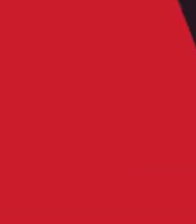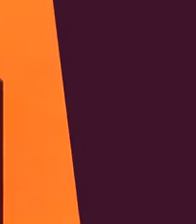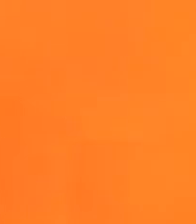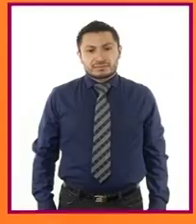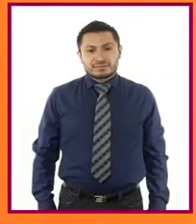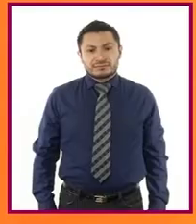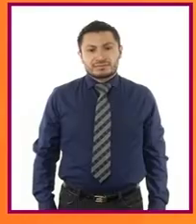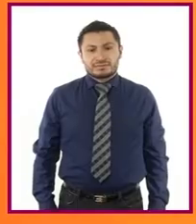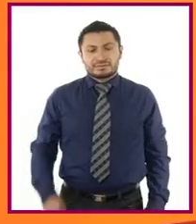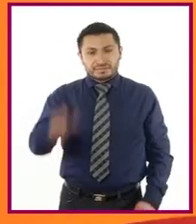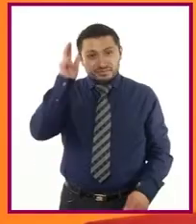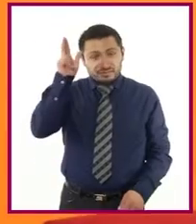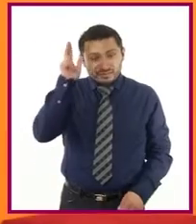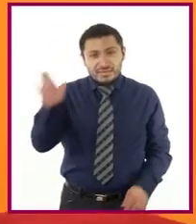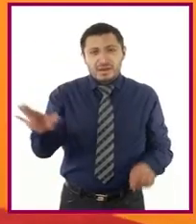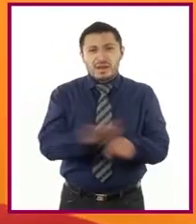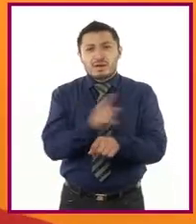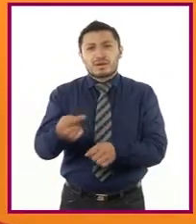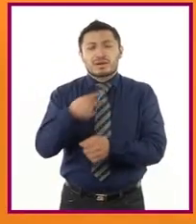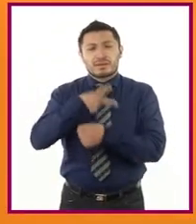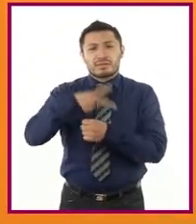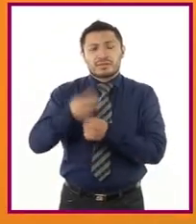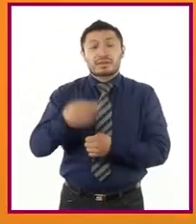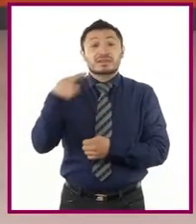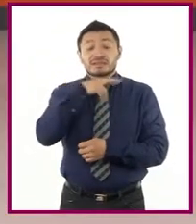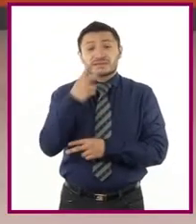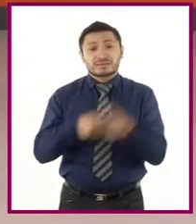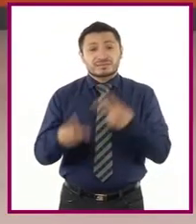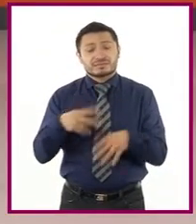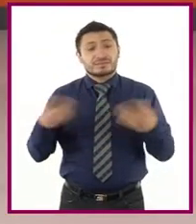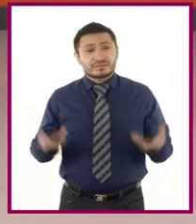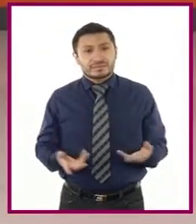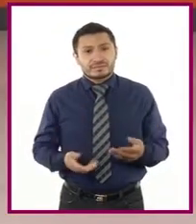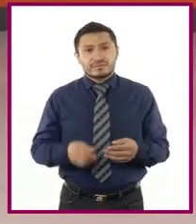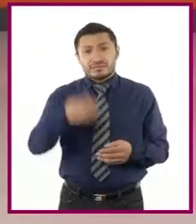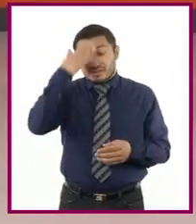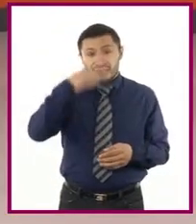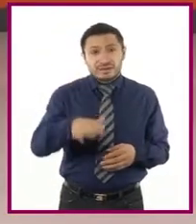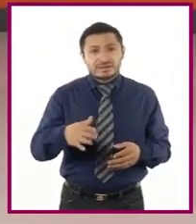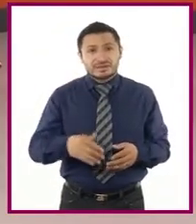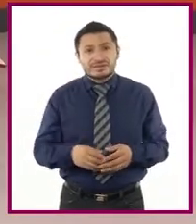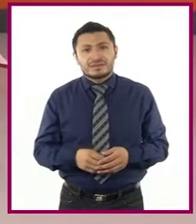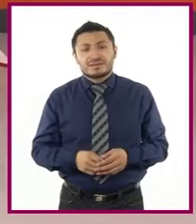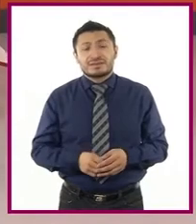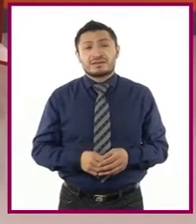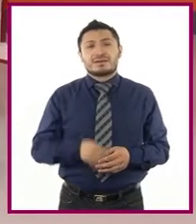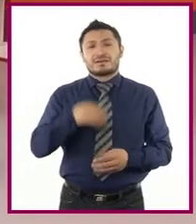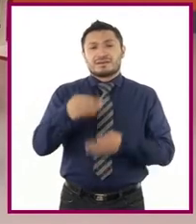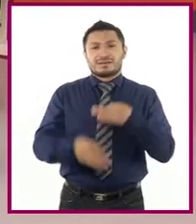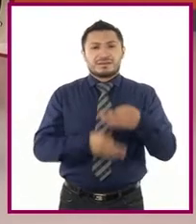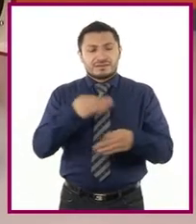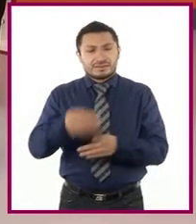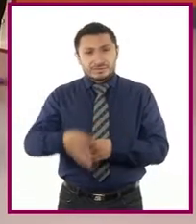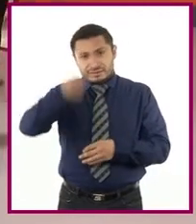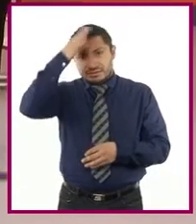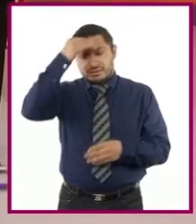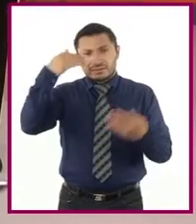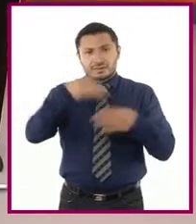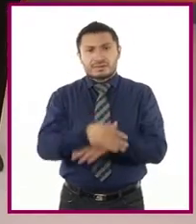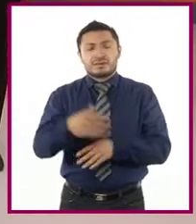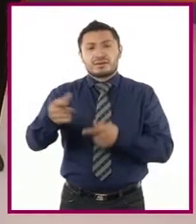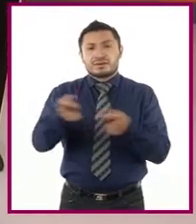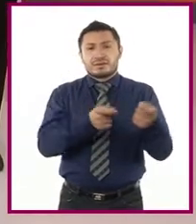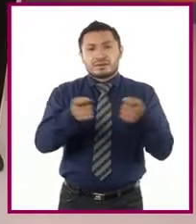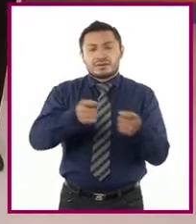Yesenia, aquí estoy. ¿Por qué me pediste que viniera con tanta prisa? ¿Sabes, Diana? Con todo lo que hemos aprendido sobre gestión